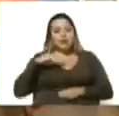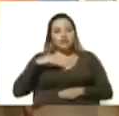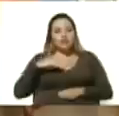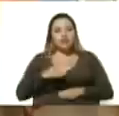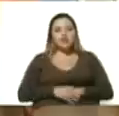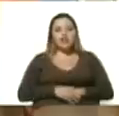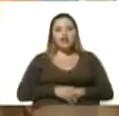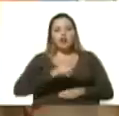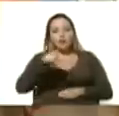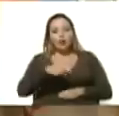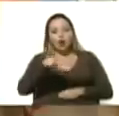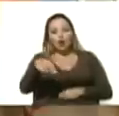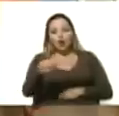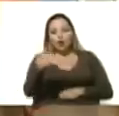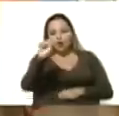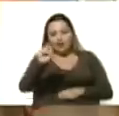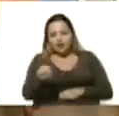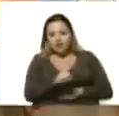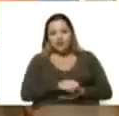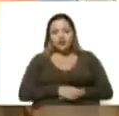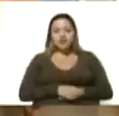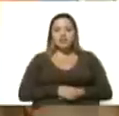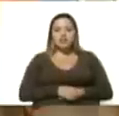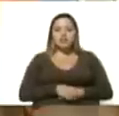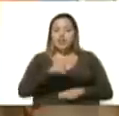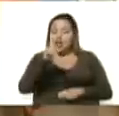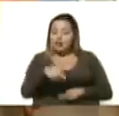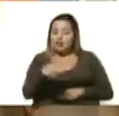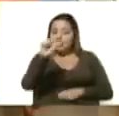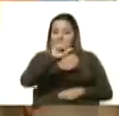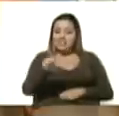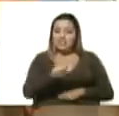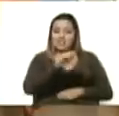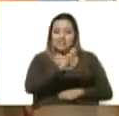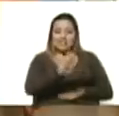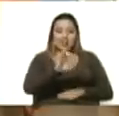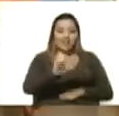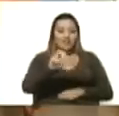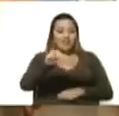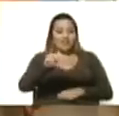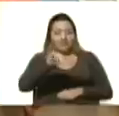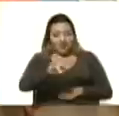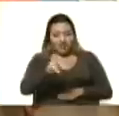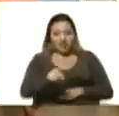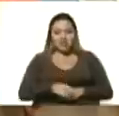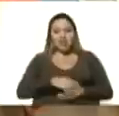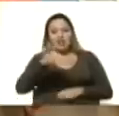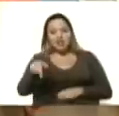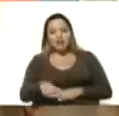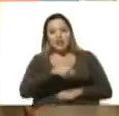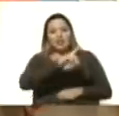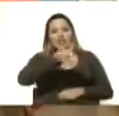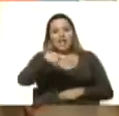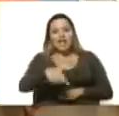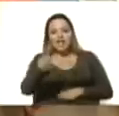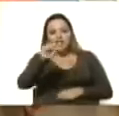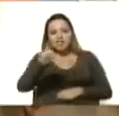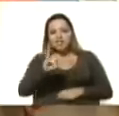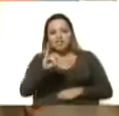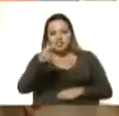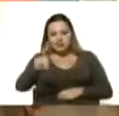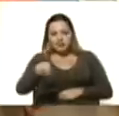su director, SEBIN, DIGESIN, etcétera. Y obviamente a partir de ese